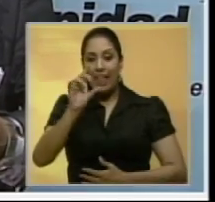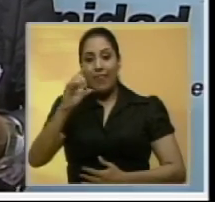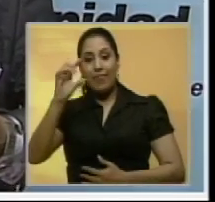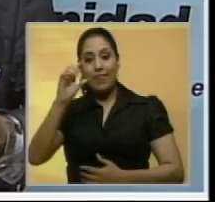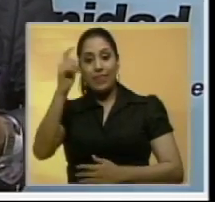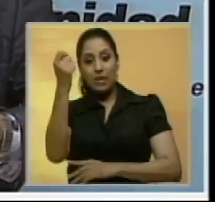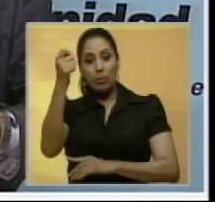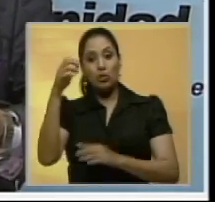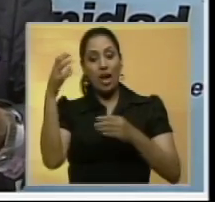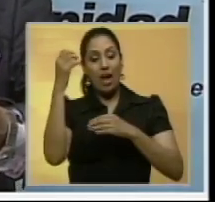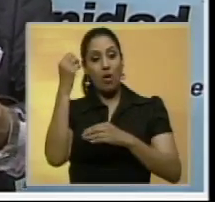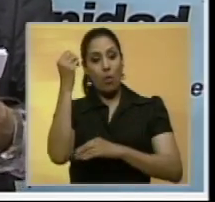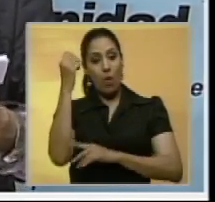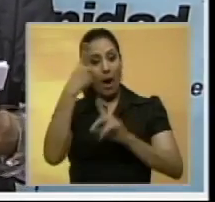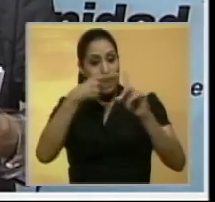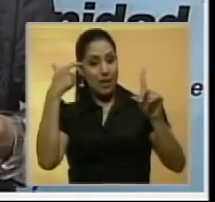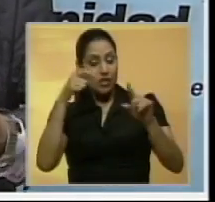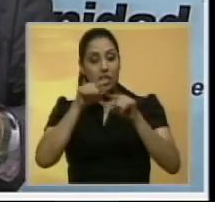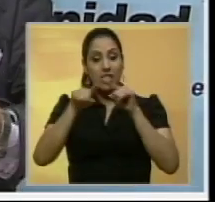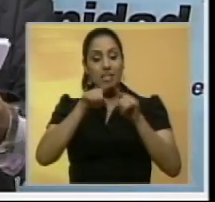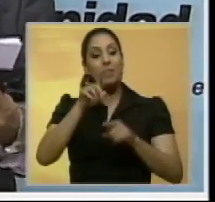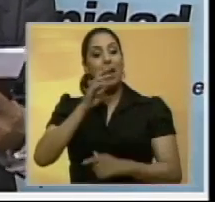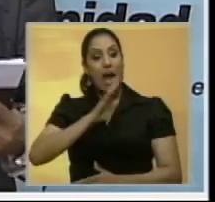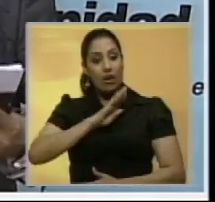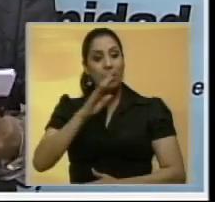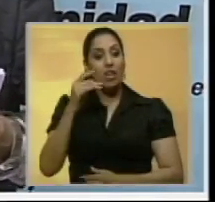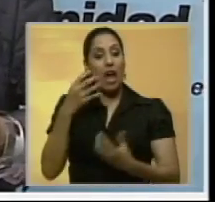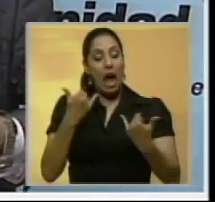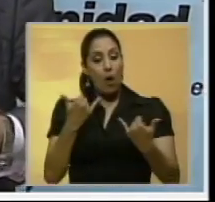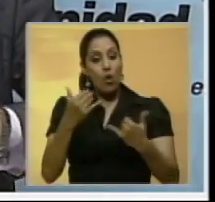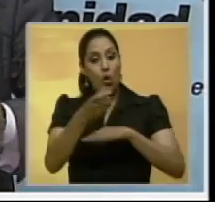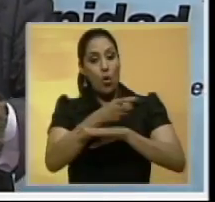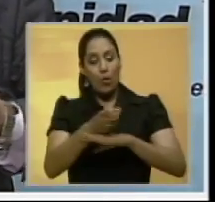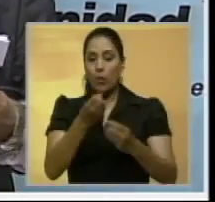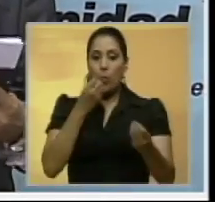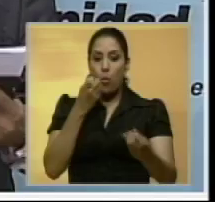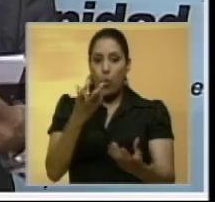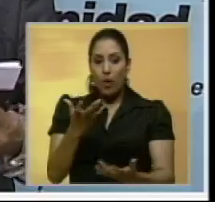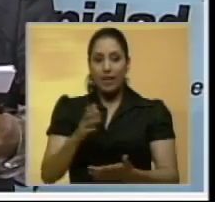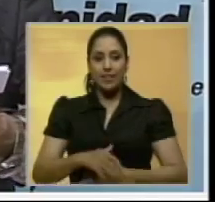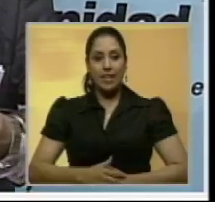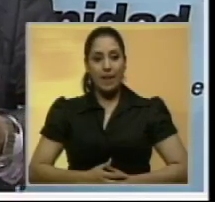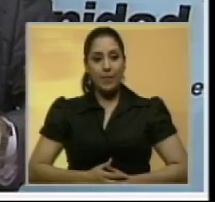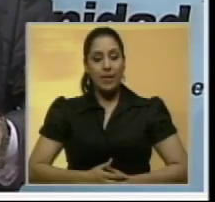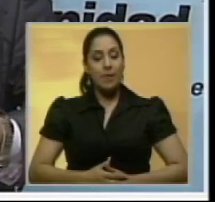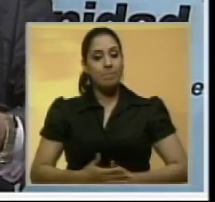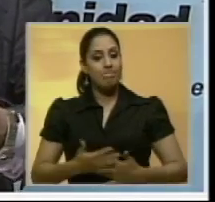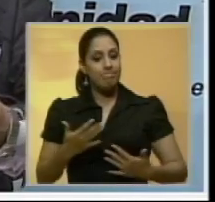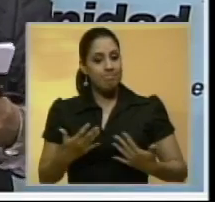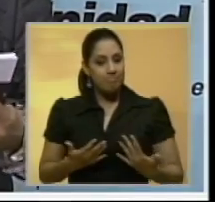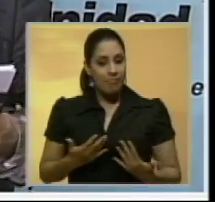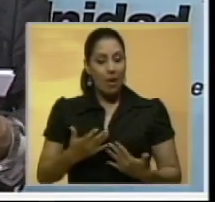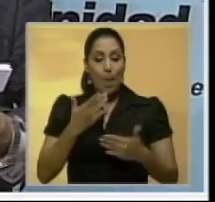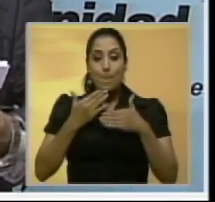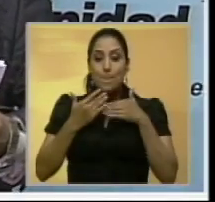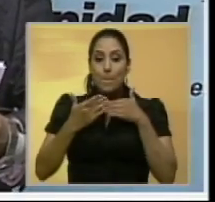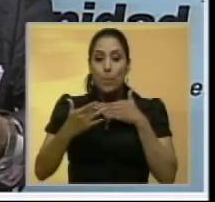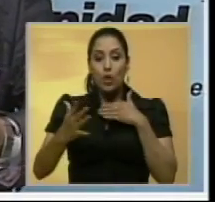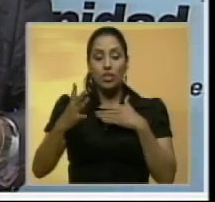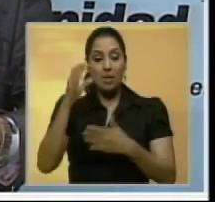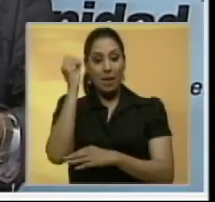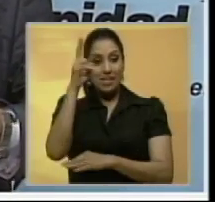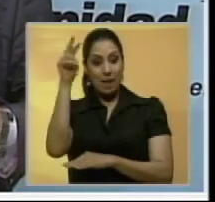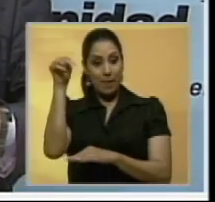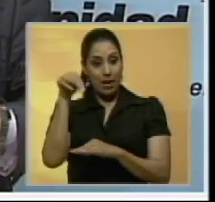diputados por Amazonas, que ha sido cuestionada, y esto ha llevado a vocero del gobierno a decir que los actos próximos de la